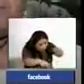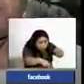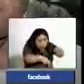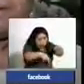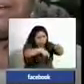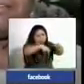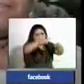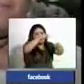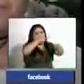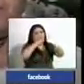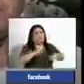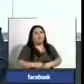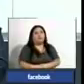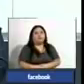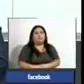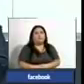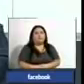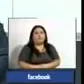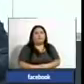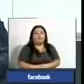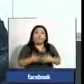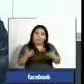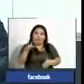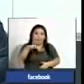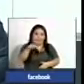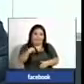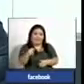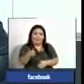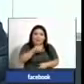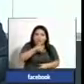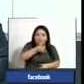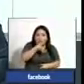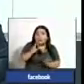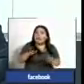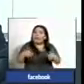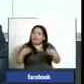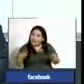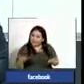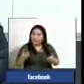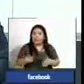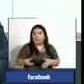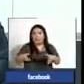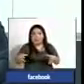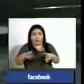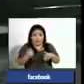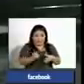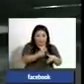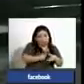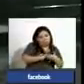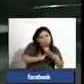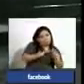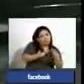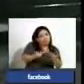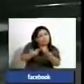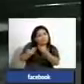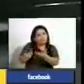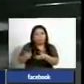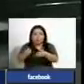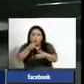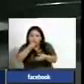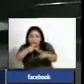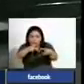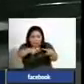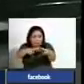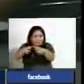de la víctima del barranco. Ahora sí les comentamos que un grupo de personas regaló comida a los elementos de la Policía Nacional Civil